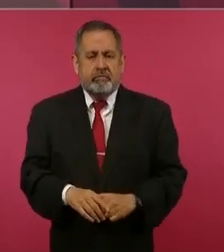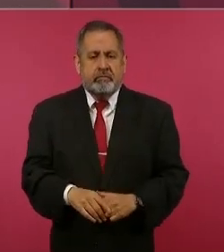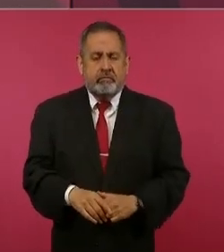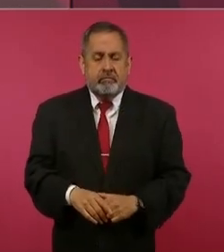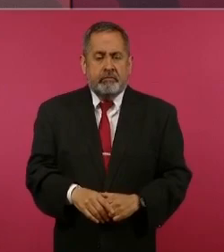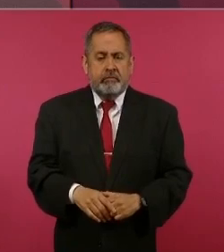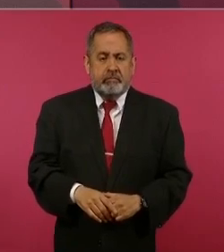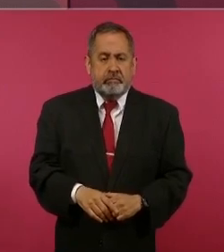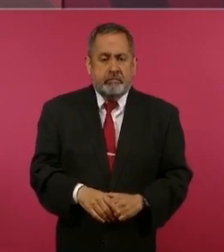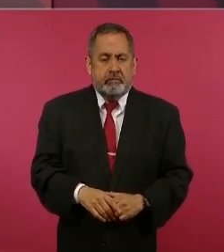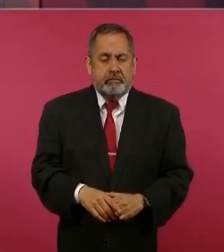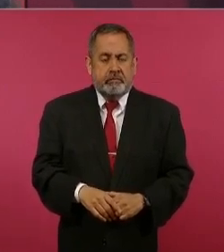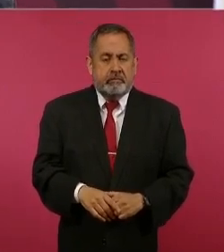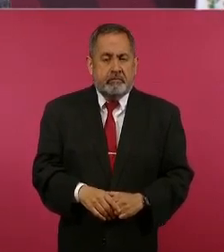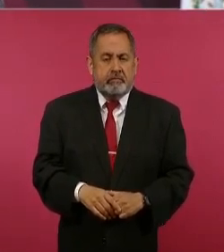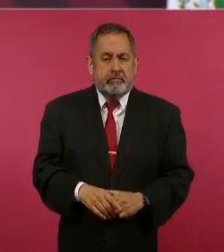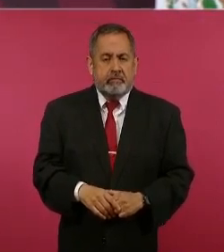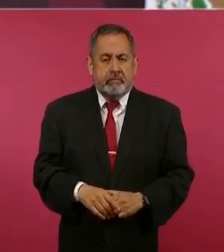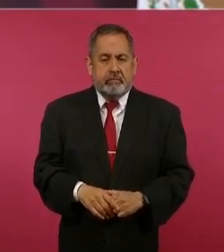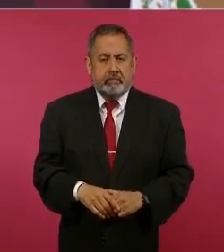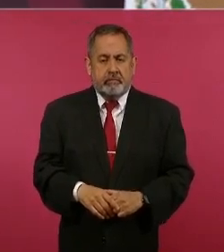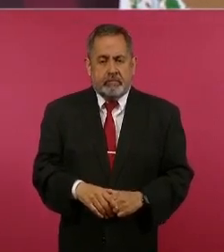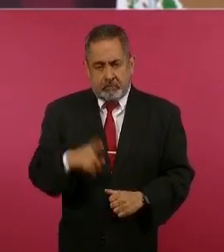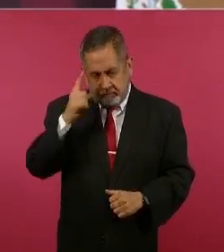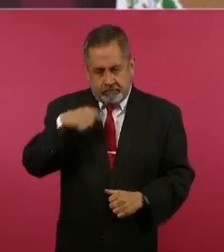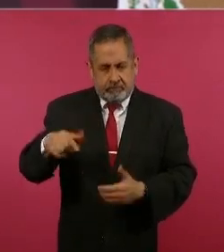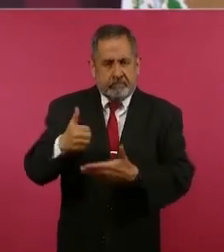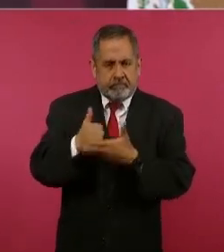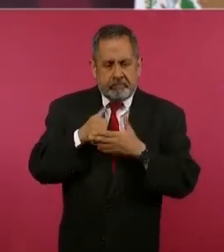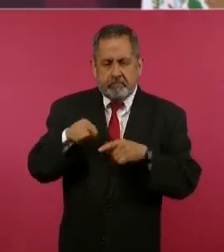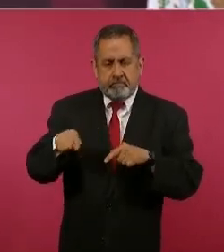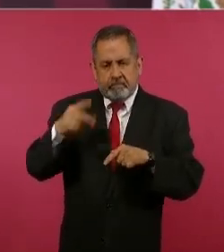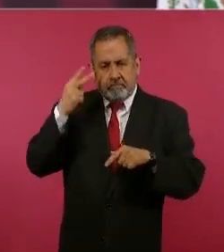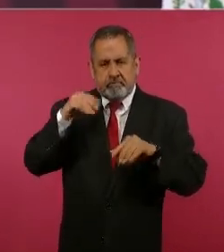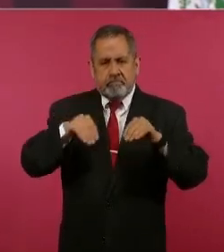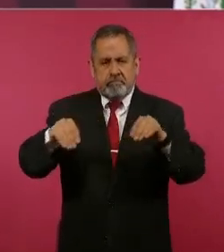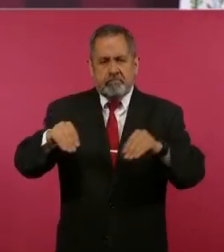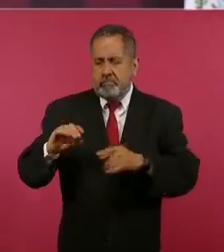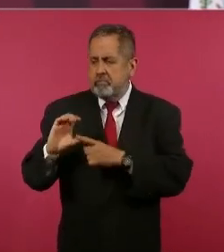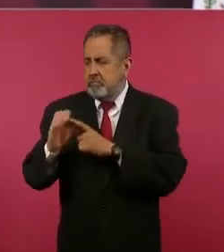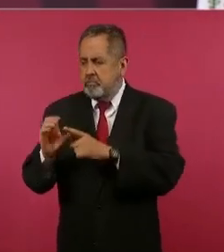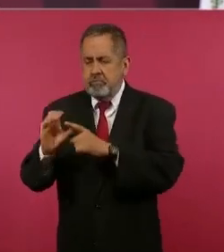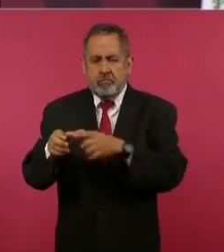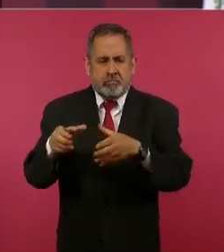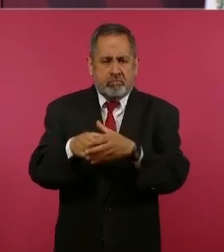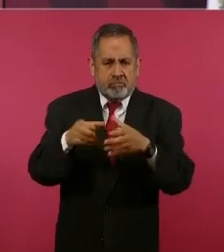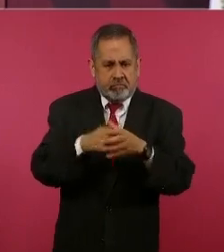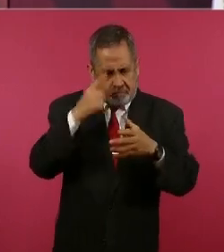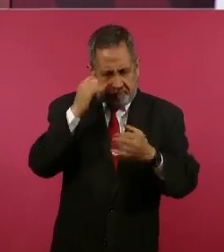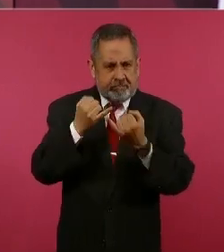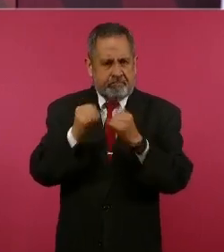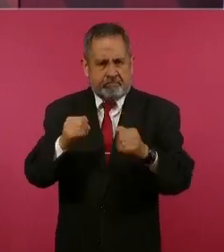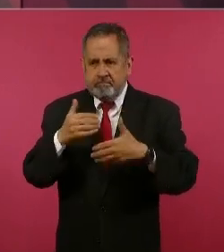sea, para… me van a ayudar los comités y todo para